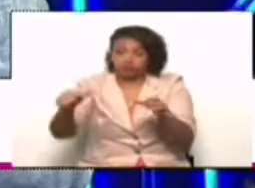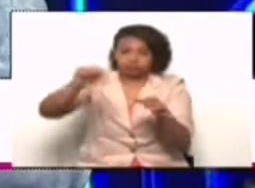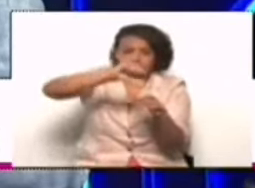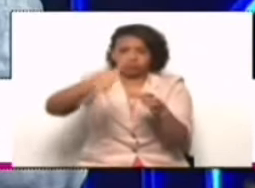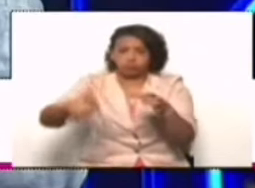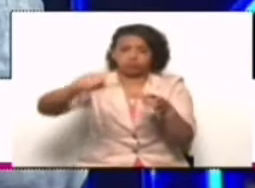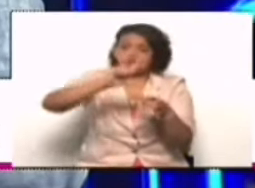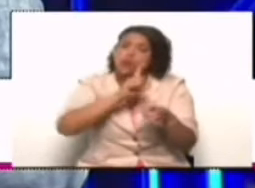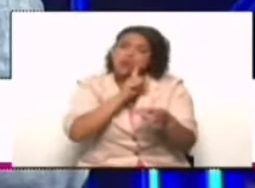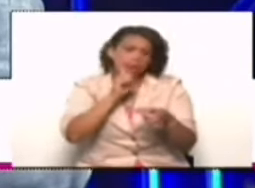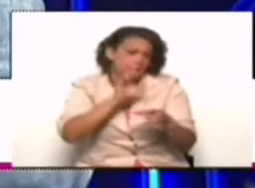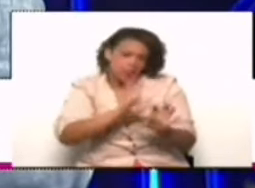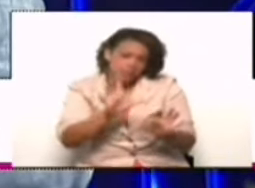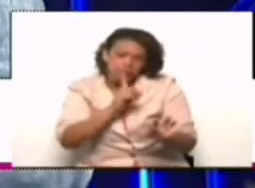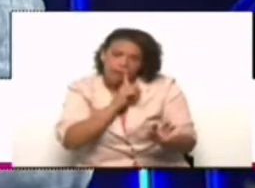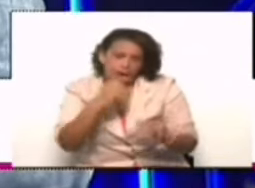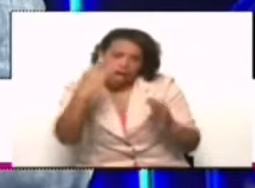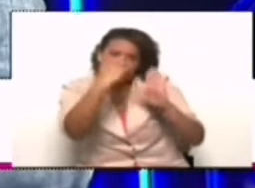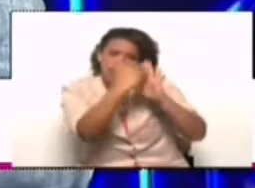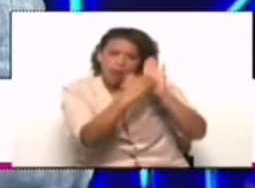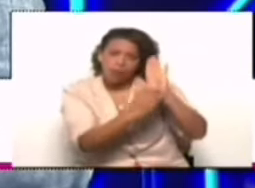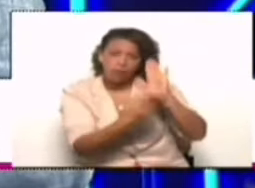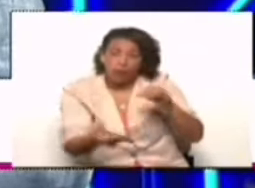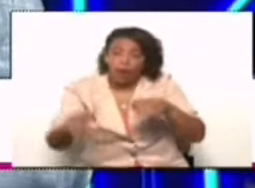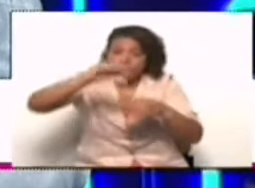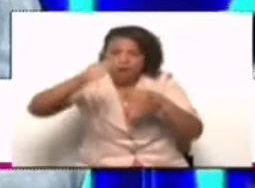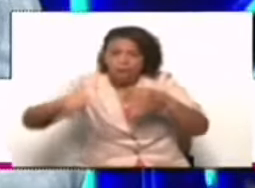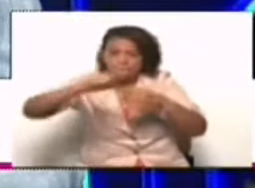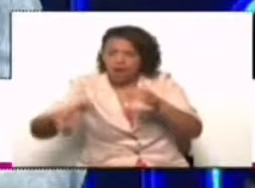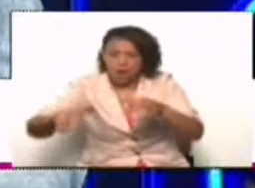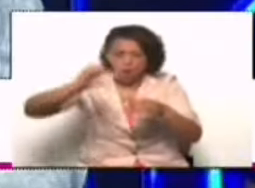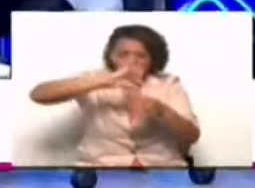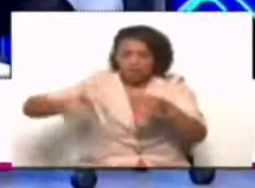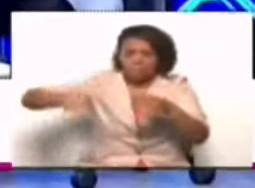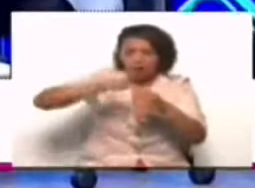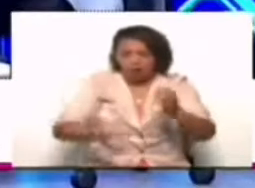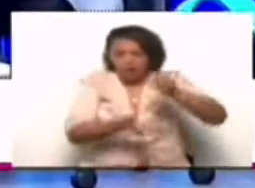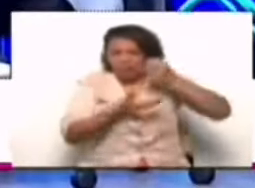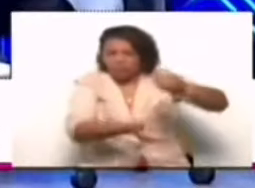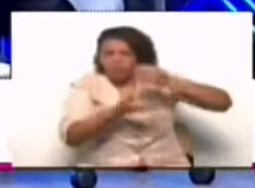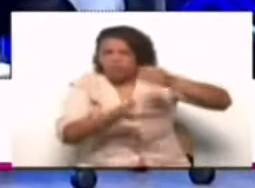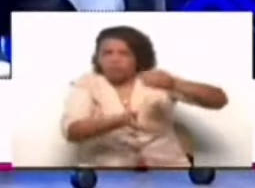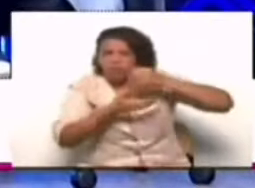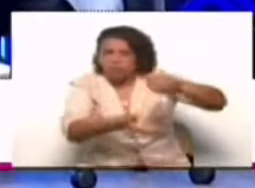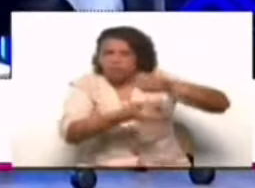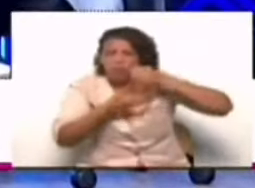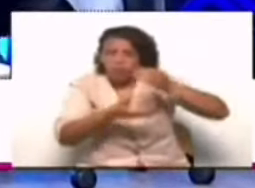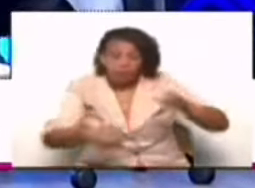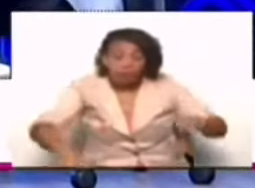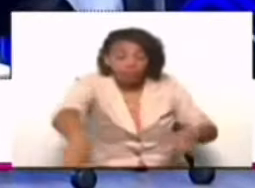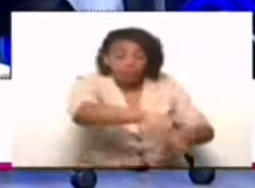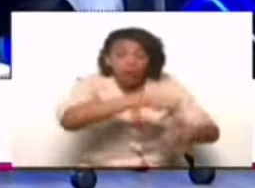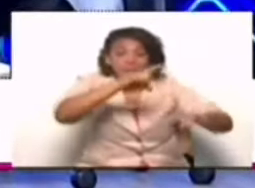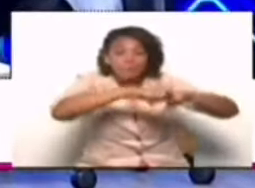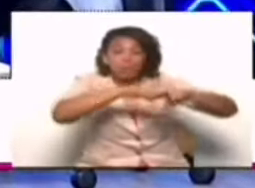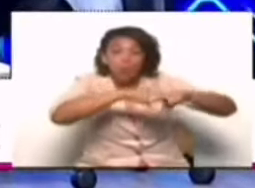No voy a repetir de qué. Los enseñan a hacer un producto y el producto lo riegan en los pupitres, en